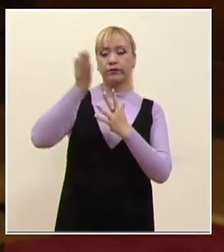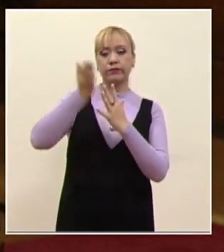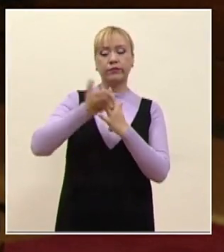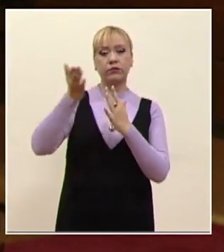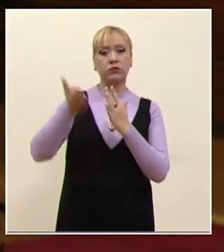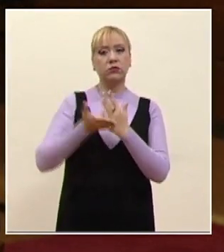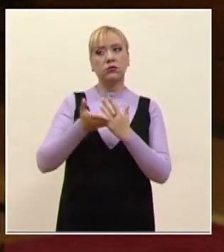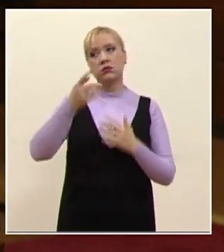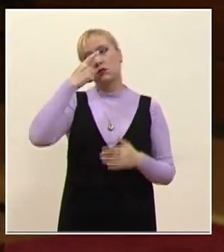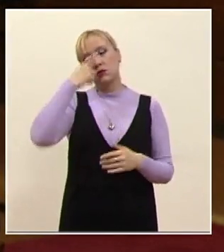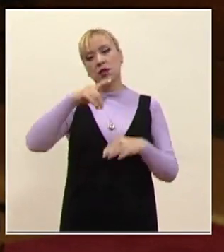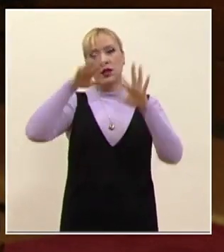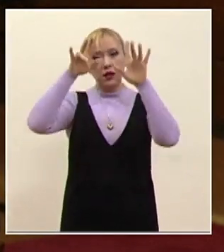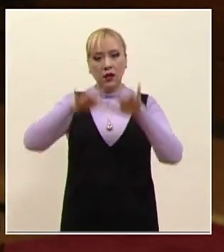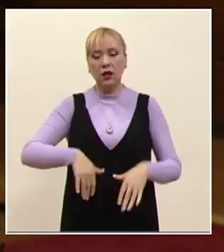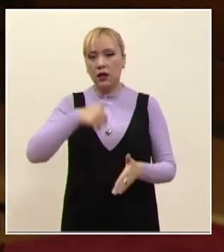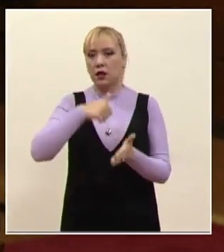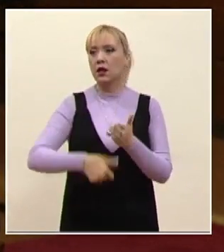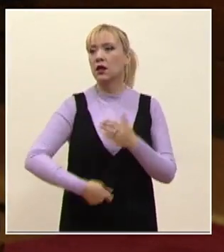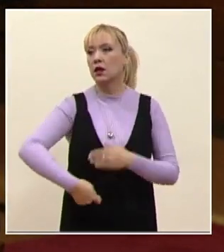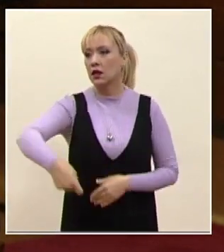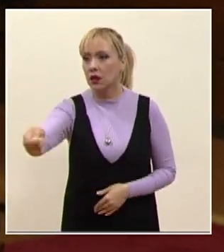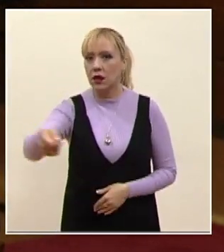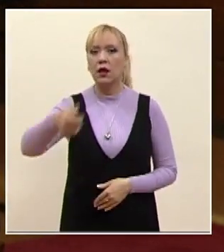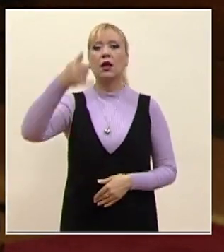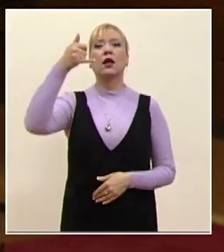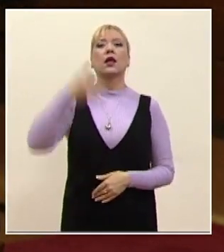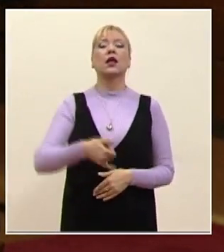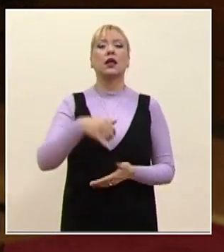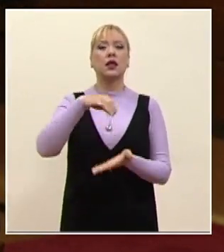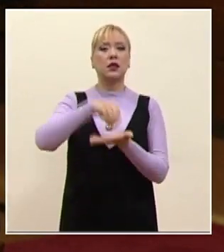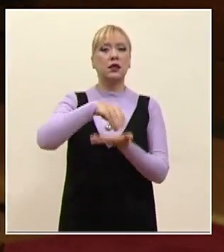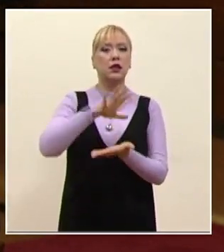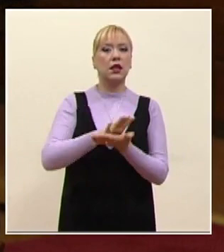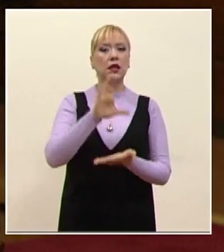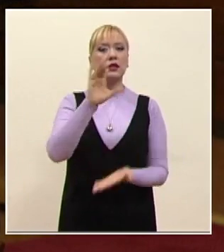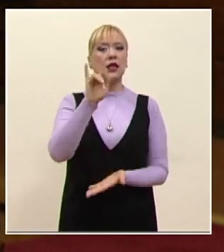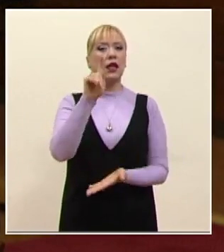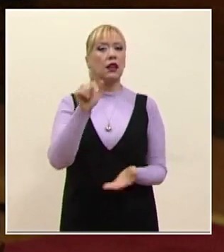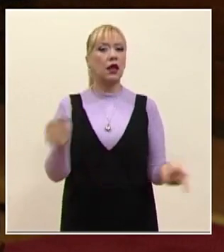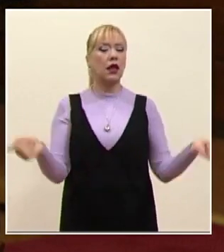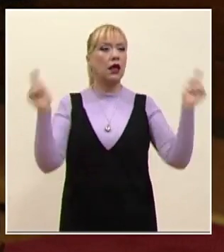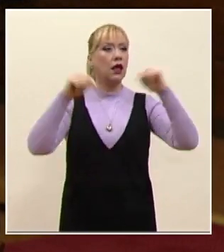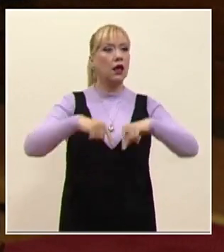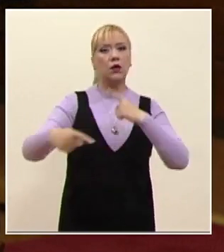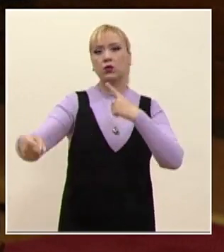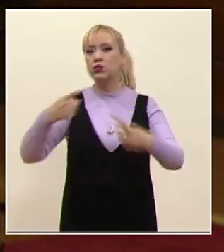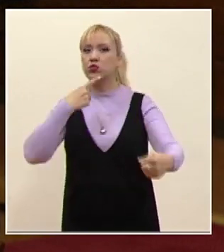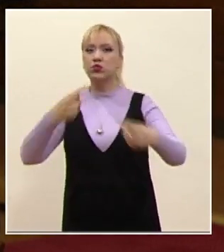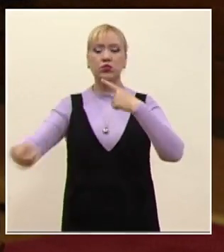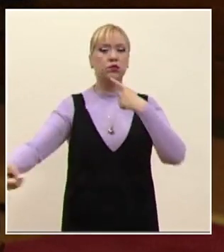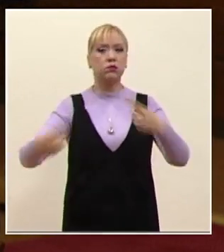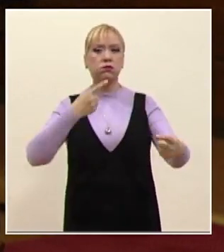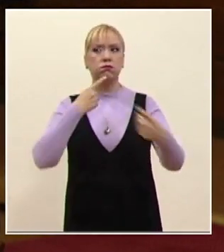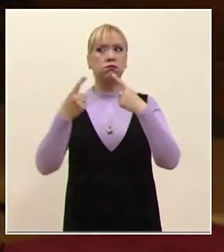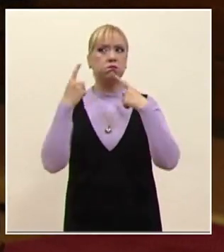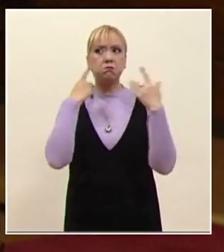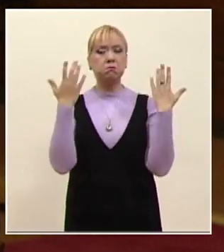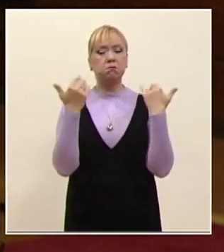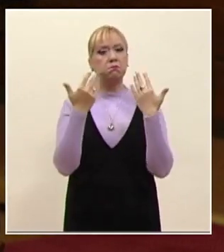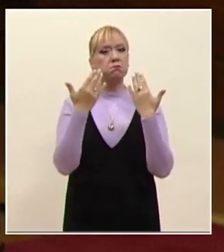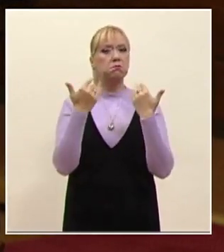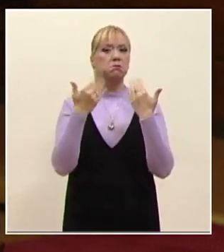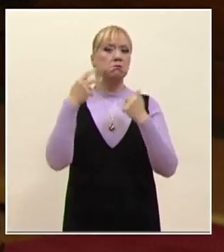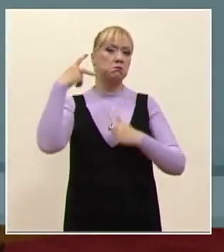previamente tanto el dictamen o incluso la cita para la discusión del mismo en el Pleno